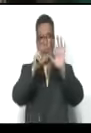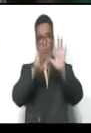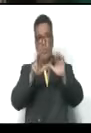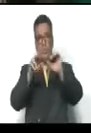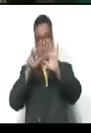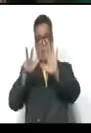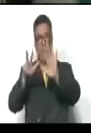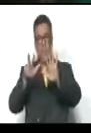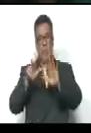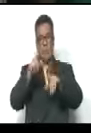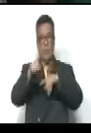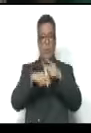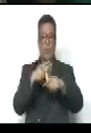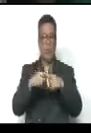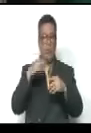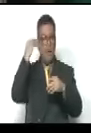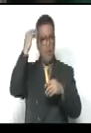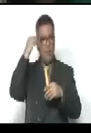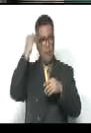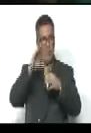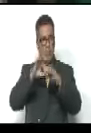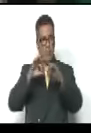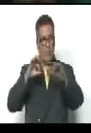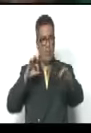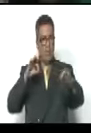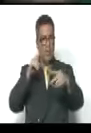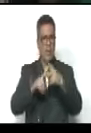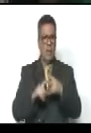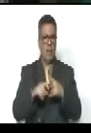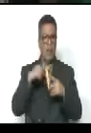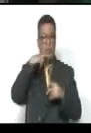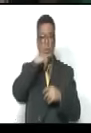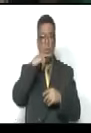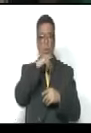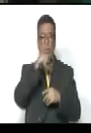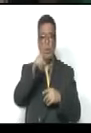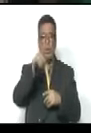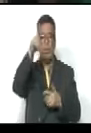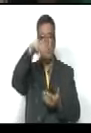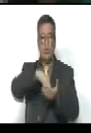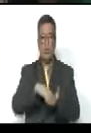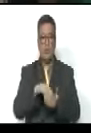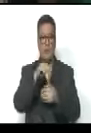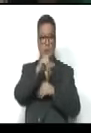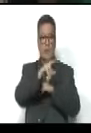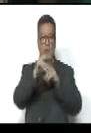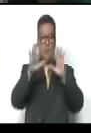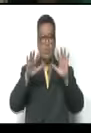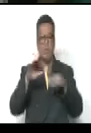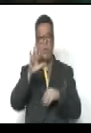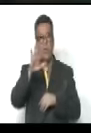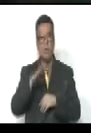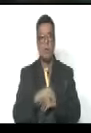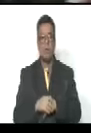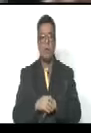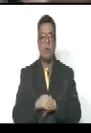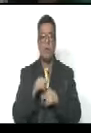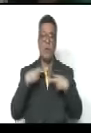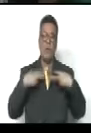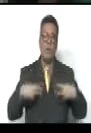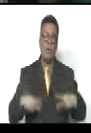1898, y dejó de pensar en el mes de octubre de 1935. Una